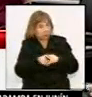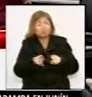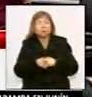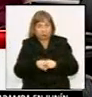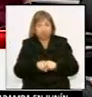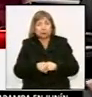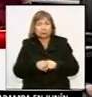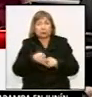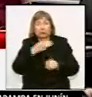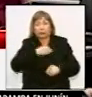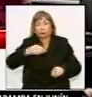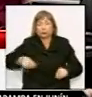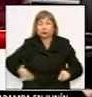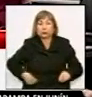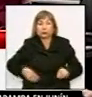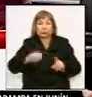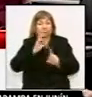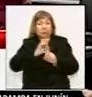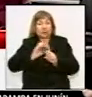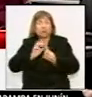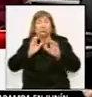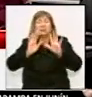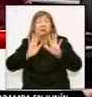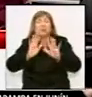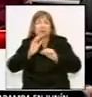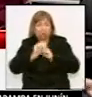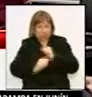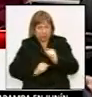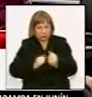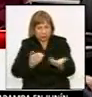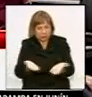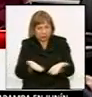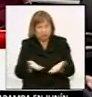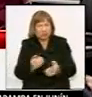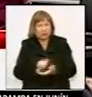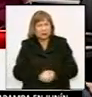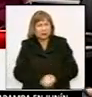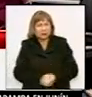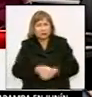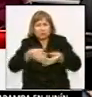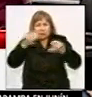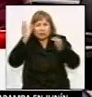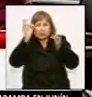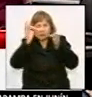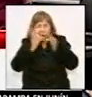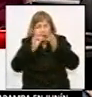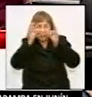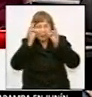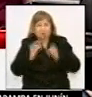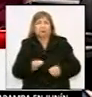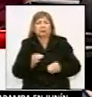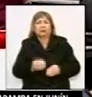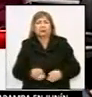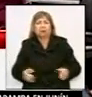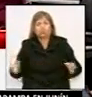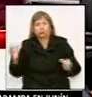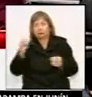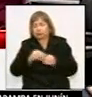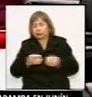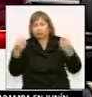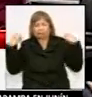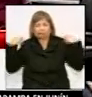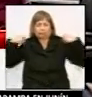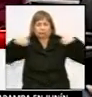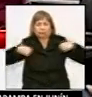tiene 10 años de existencia. Y lo que se está haciendo aquí es precisamente cargar con la